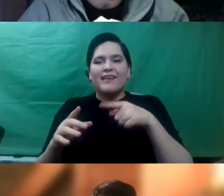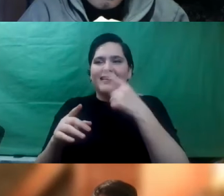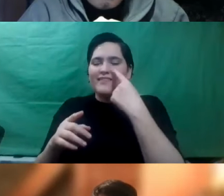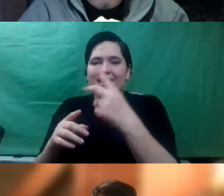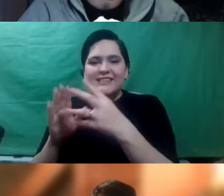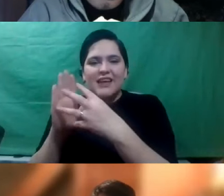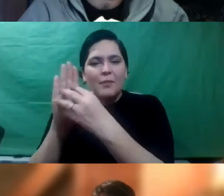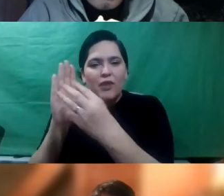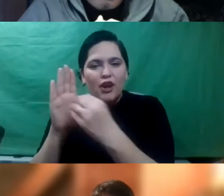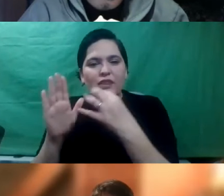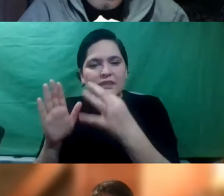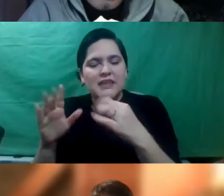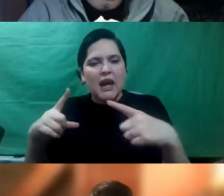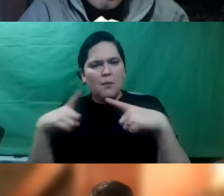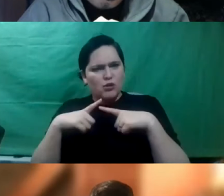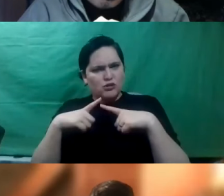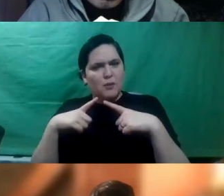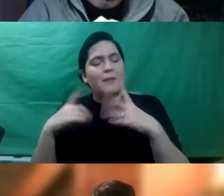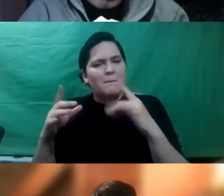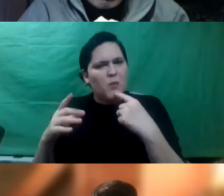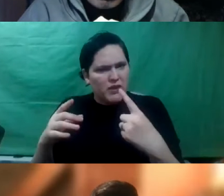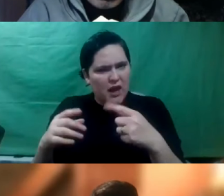capaces de distinguir